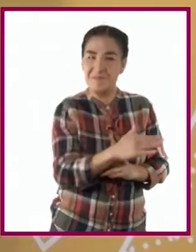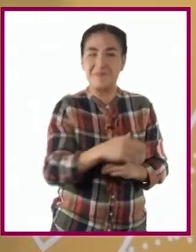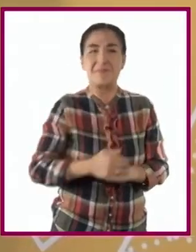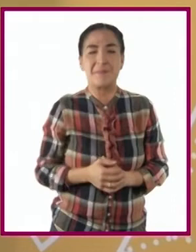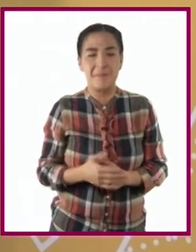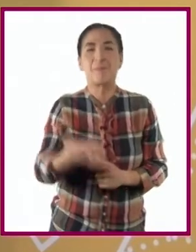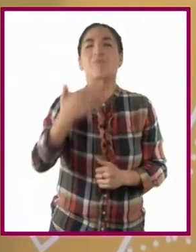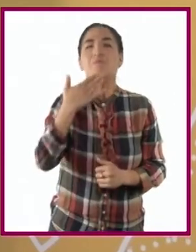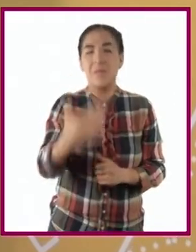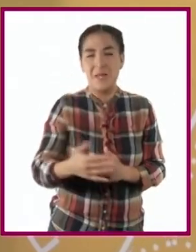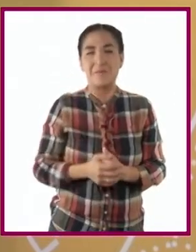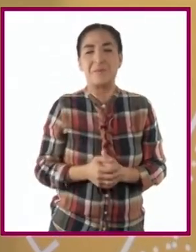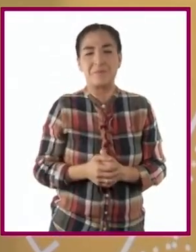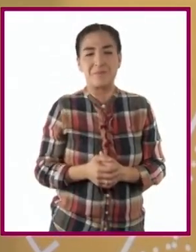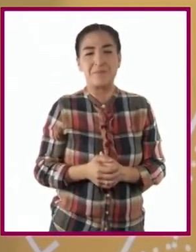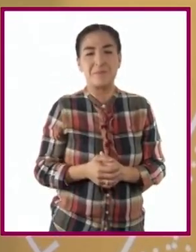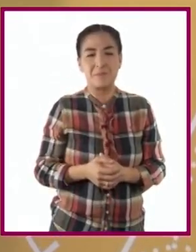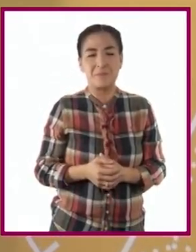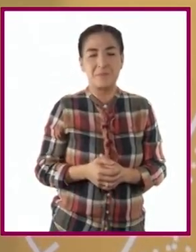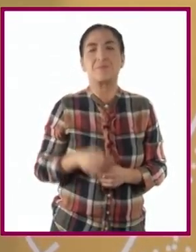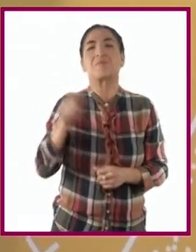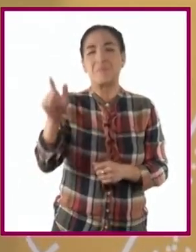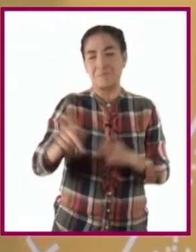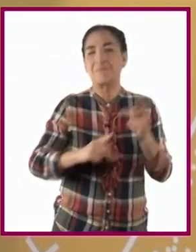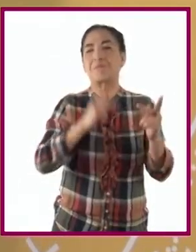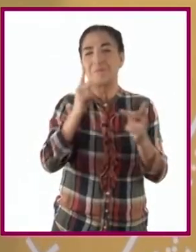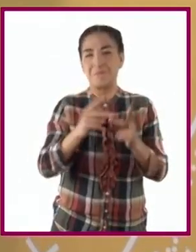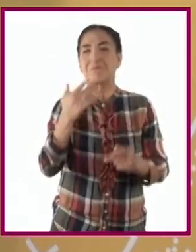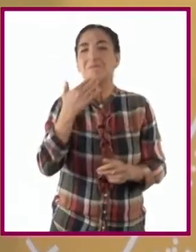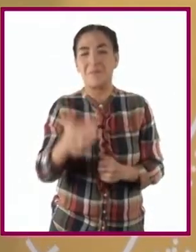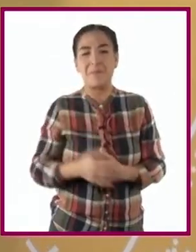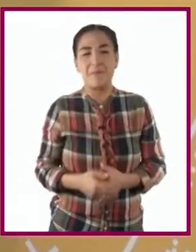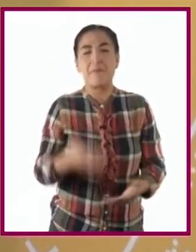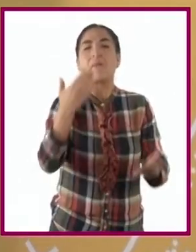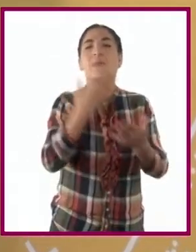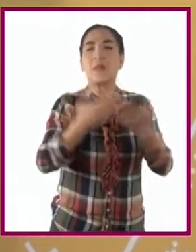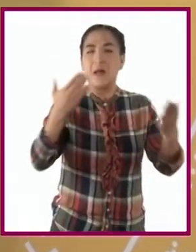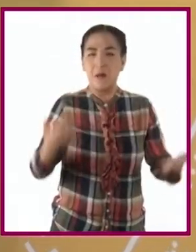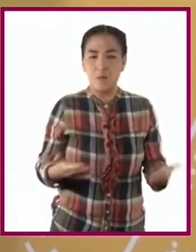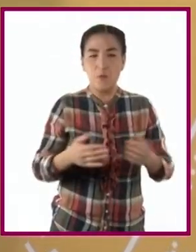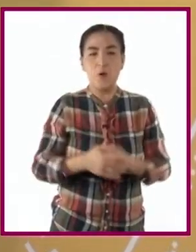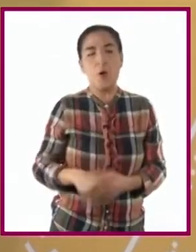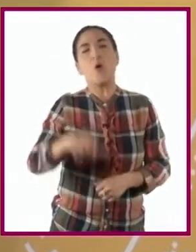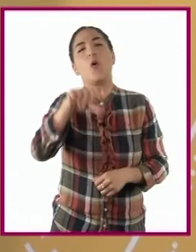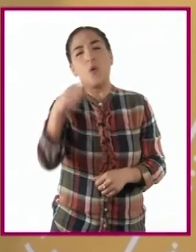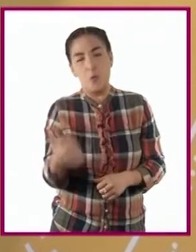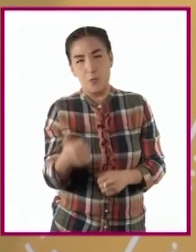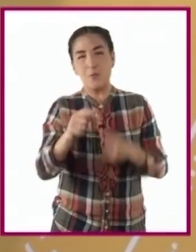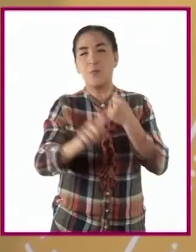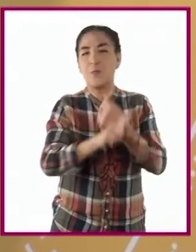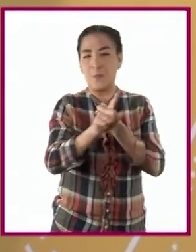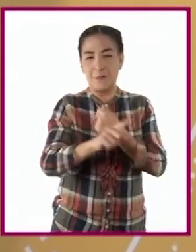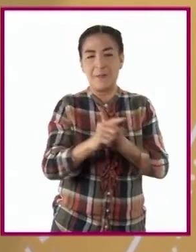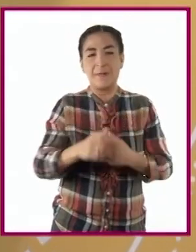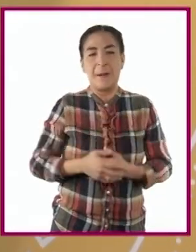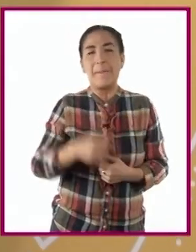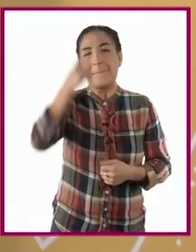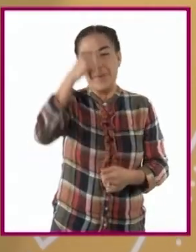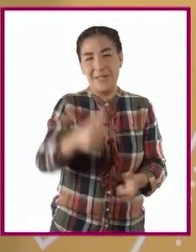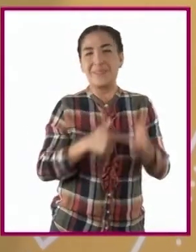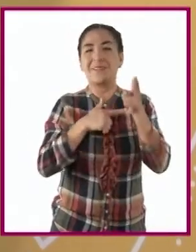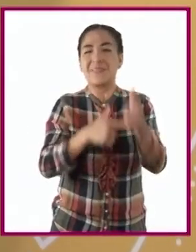Es correcto. Muy bien, colega. Ahora vayamos a otra situación problema para